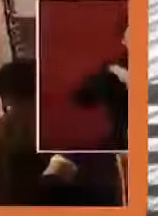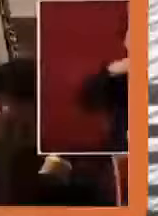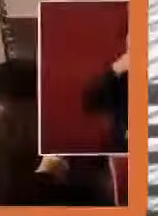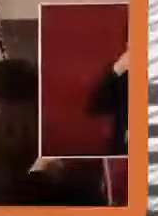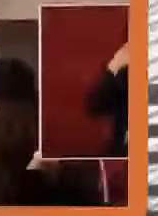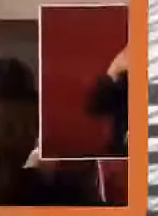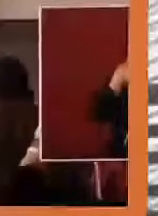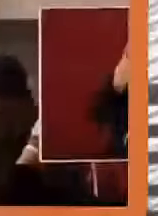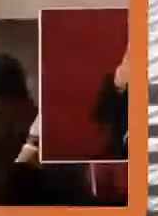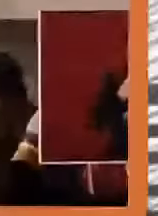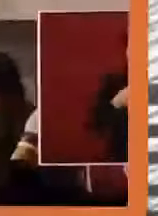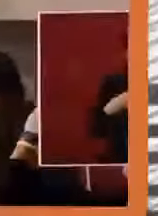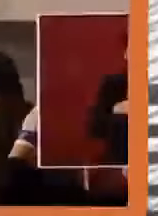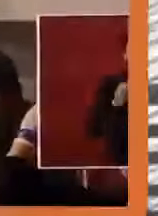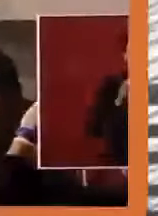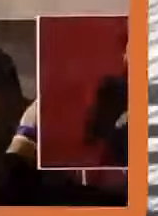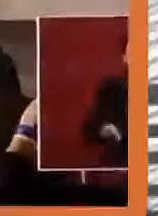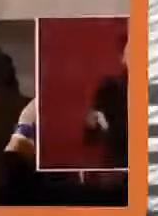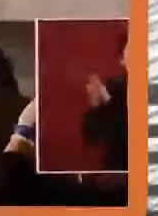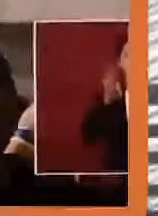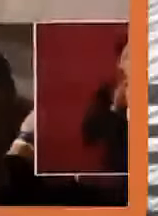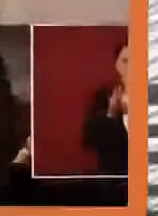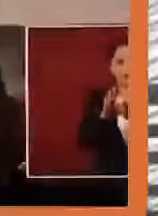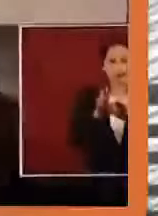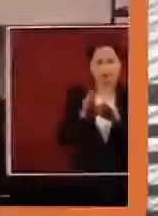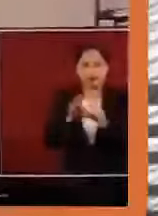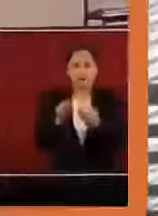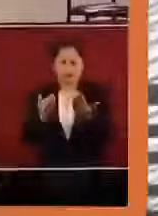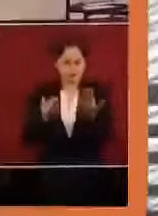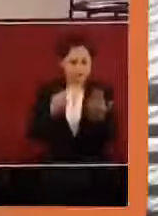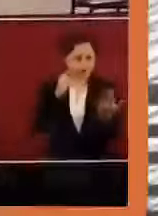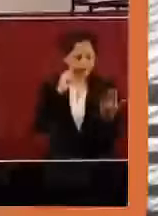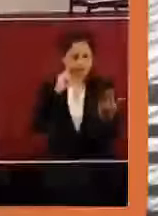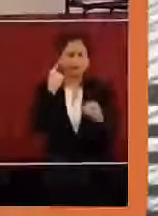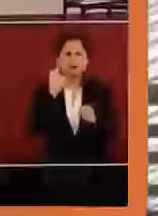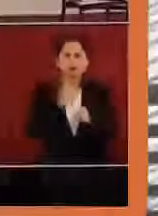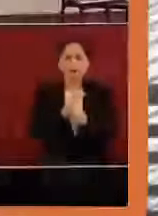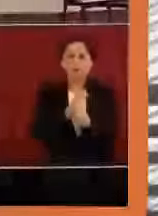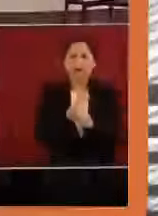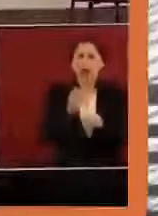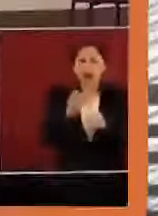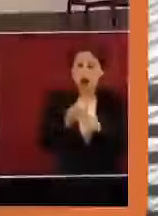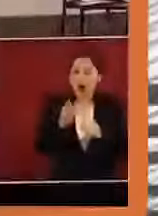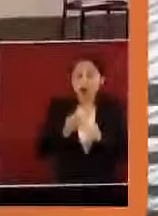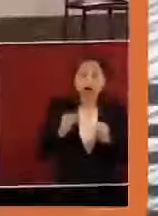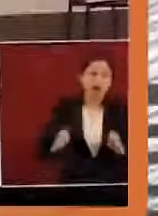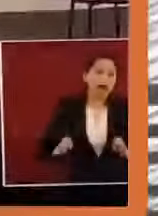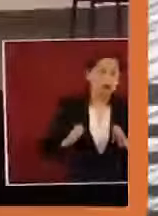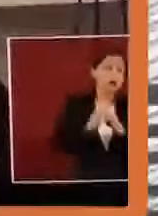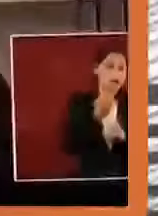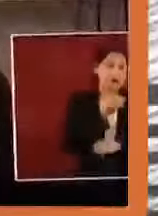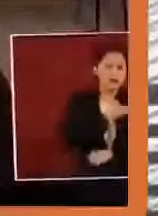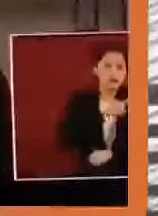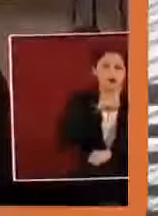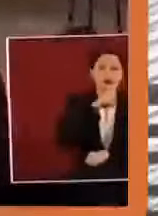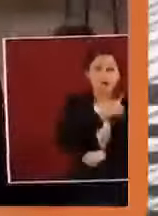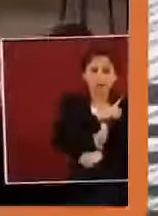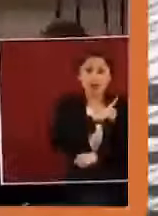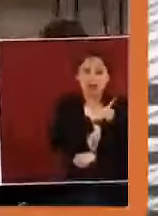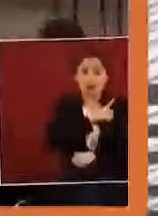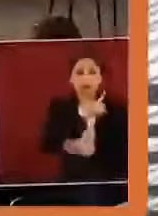las condiciones. Les recrimina, concretamente también la secretaria del Trabajo, Luisa María